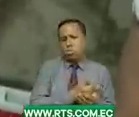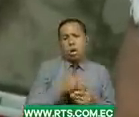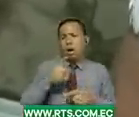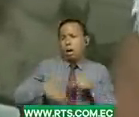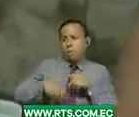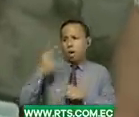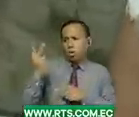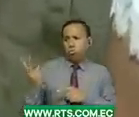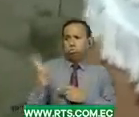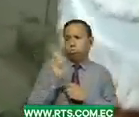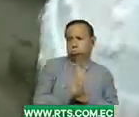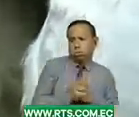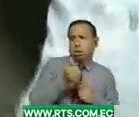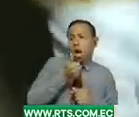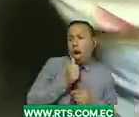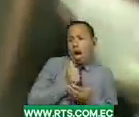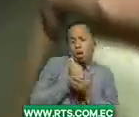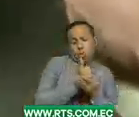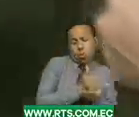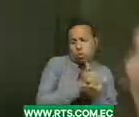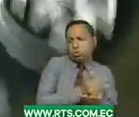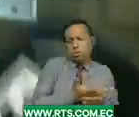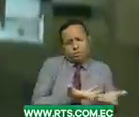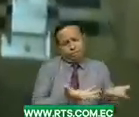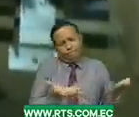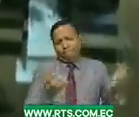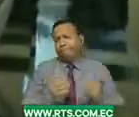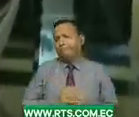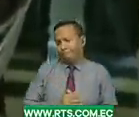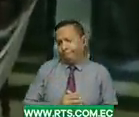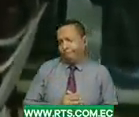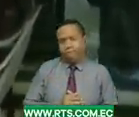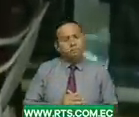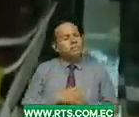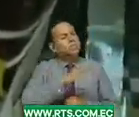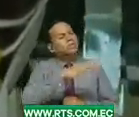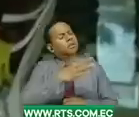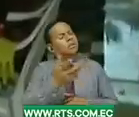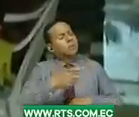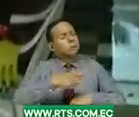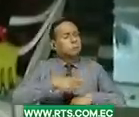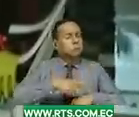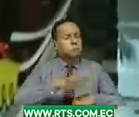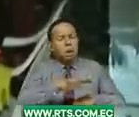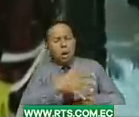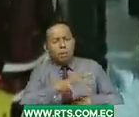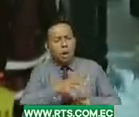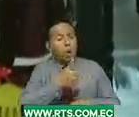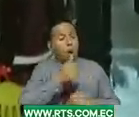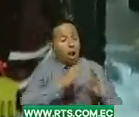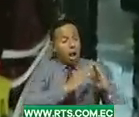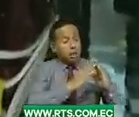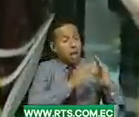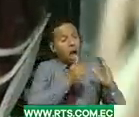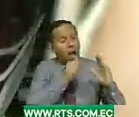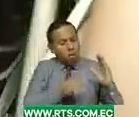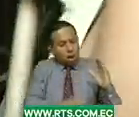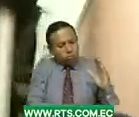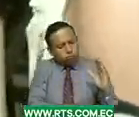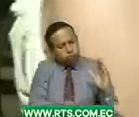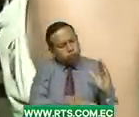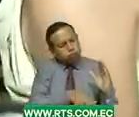vecinas ayudándola a sacar porque está horrible. ¿Hasta más o menos qué altura le llegó el agua a esta vivienda?